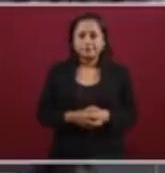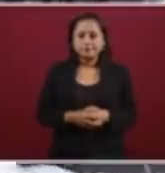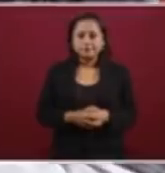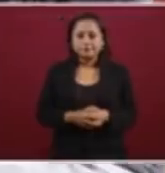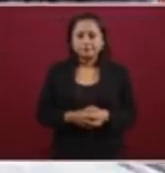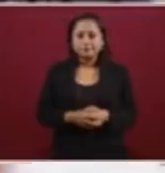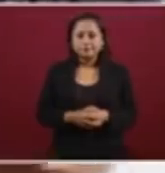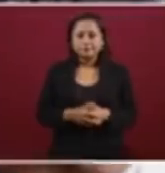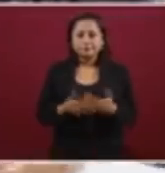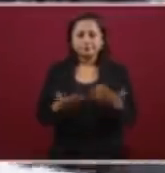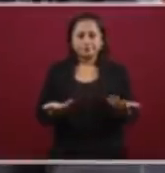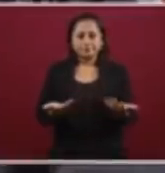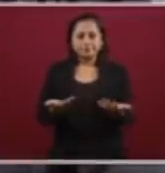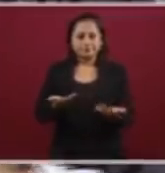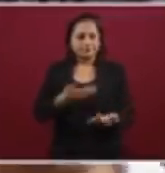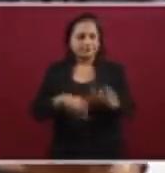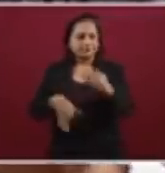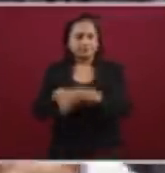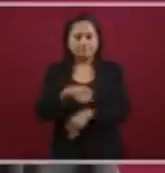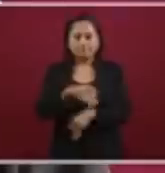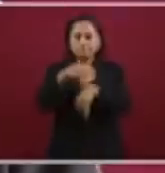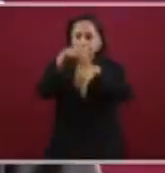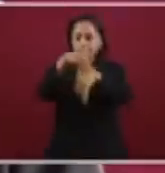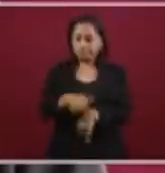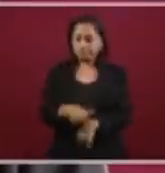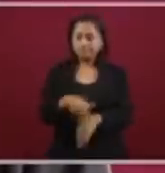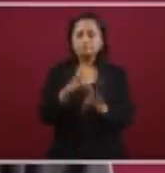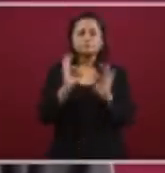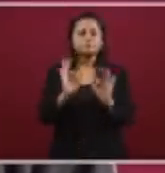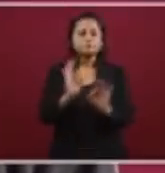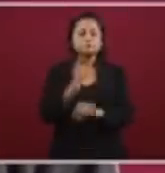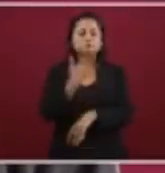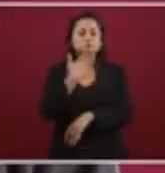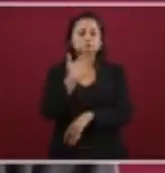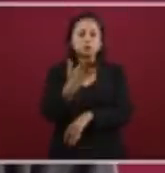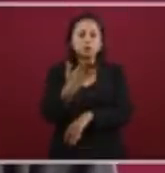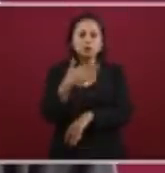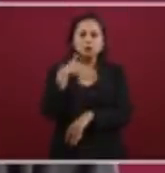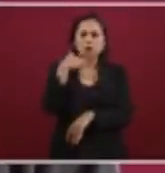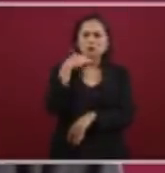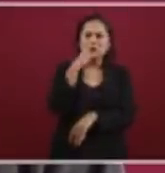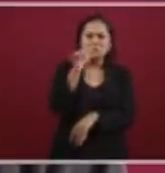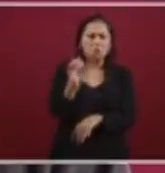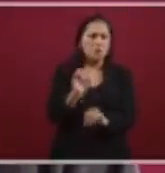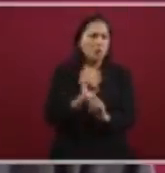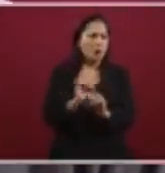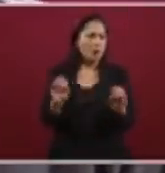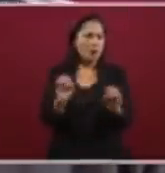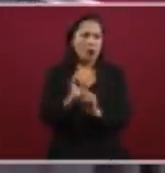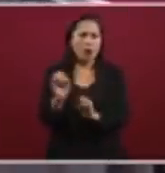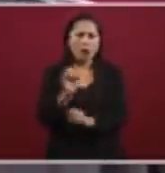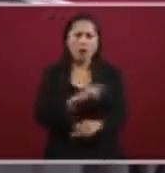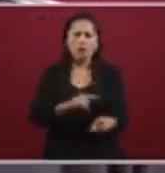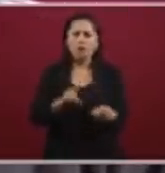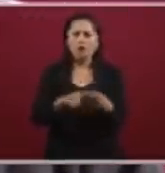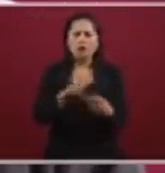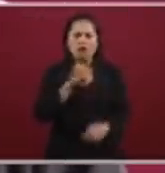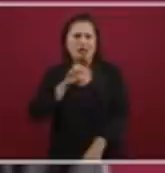si nos portamos bien si no somos corruptos si no defraudamos